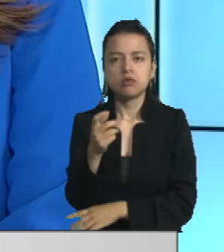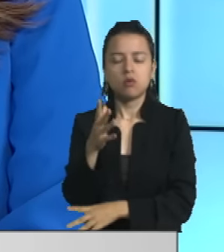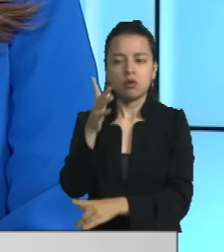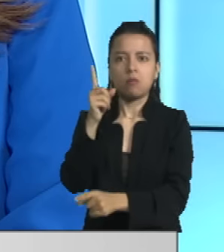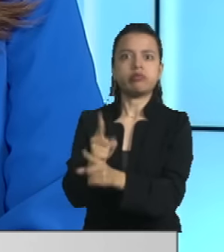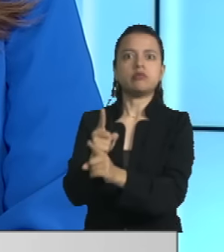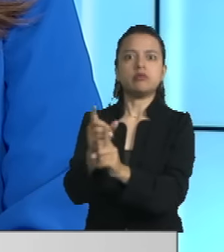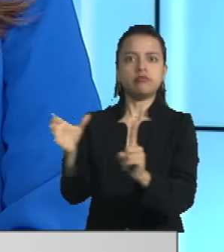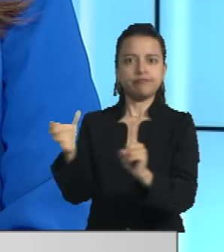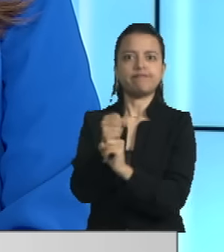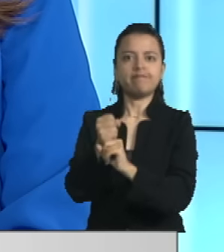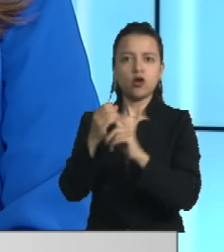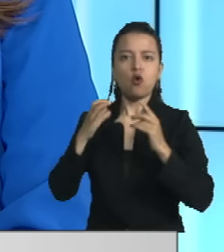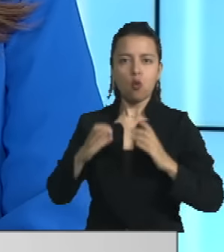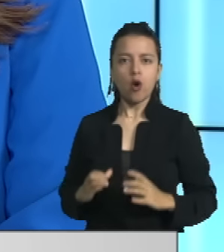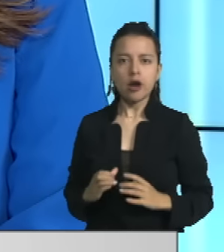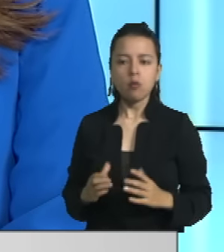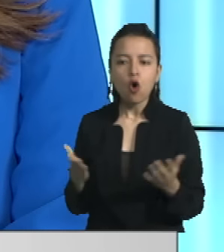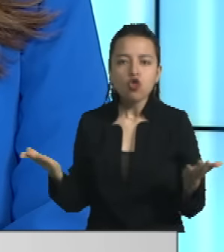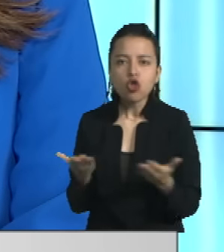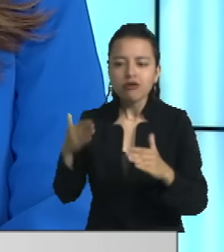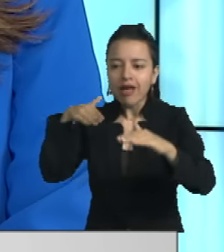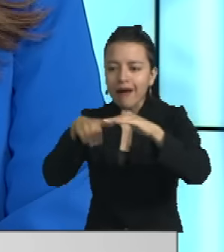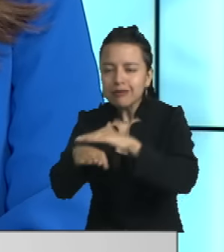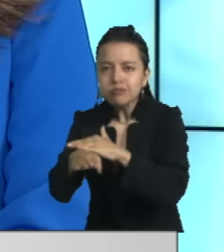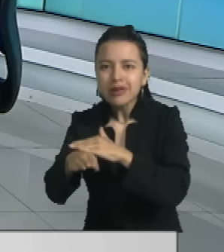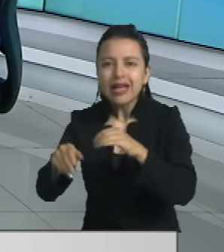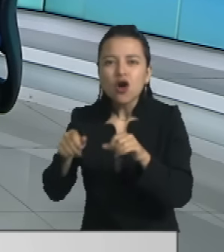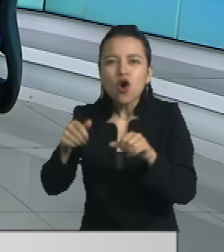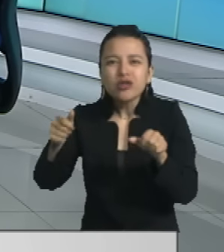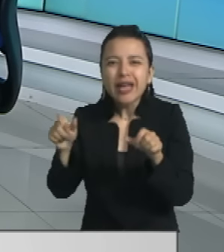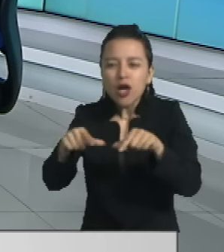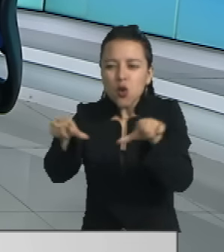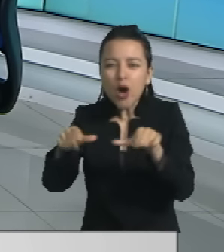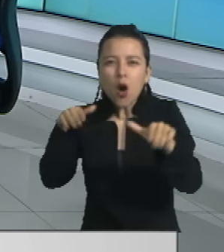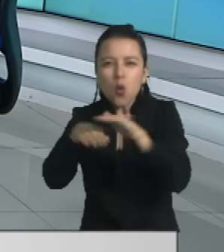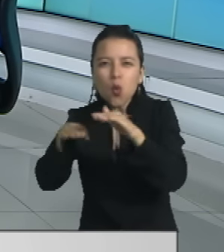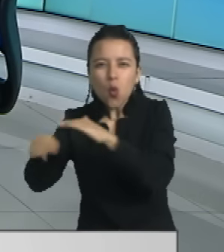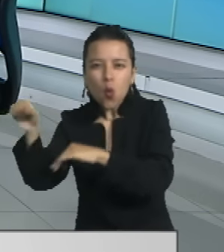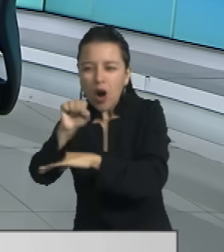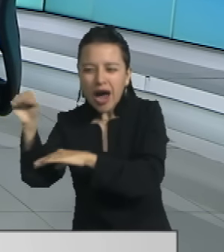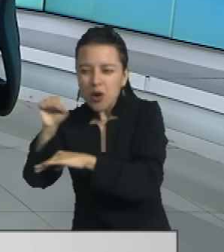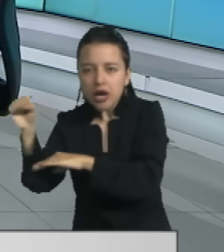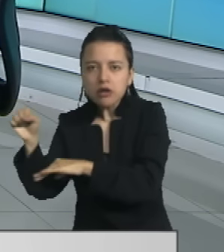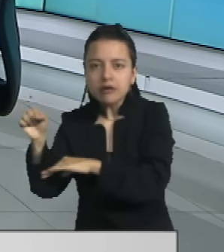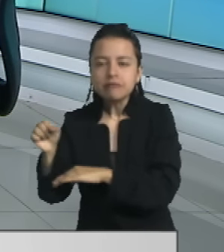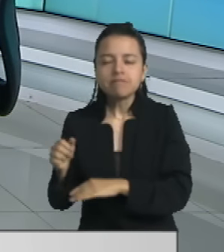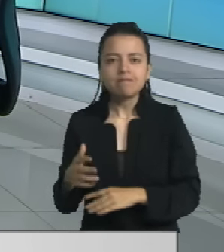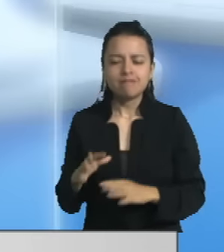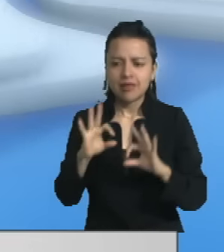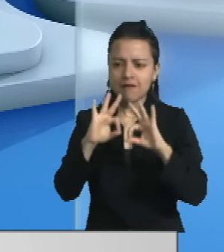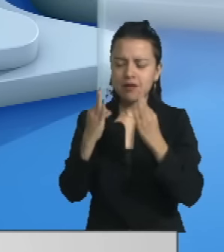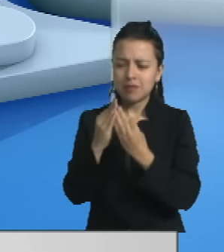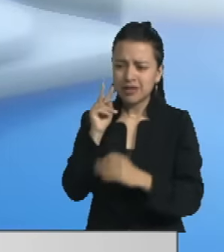Soledad la familia responsabiliza a su expareja Jorge Castro con la información de este macabro hallazgo